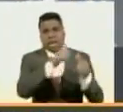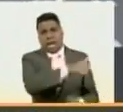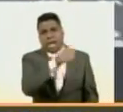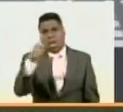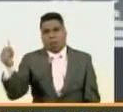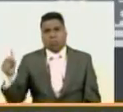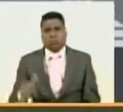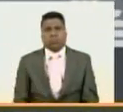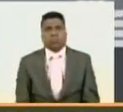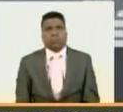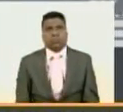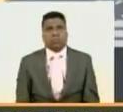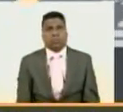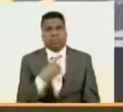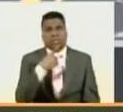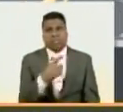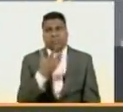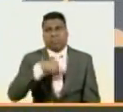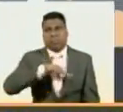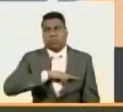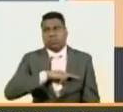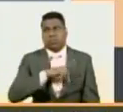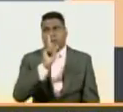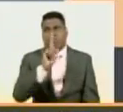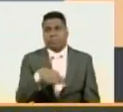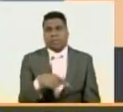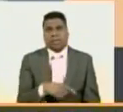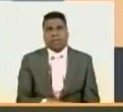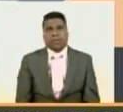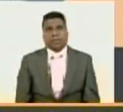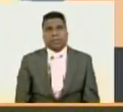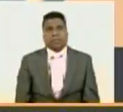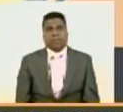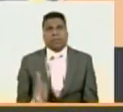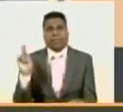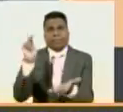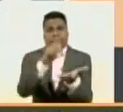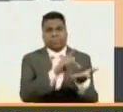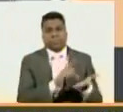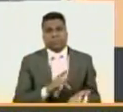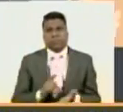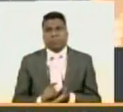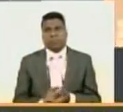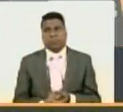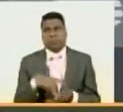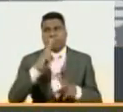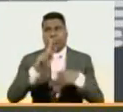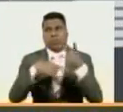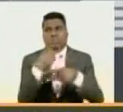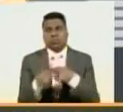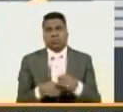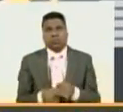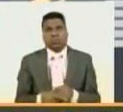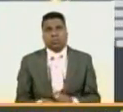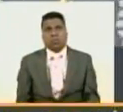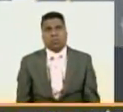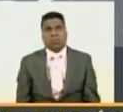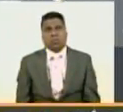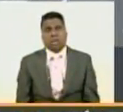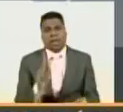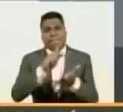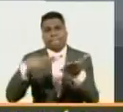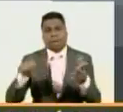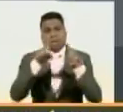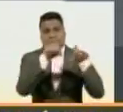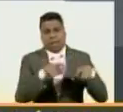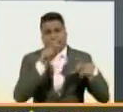en cada una de ellas. Y decíamos que hubo también la presencia de sectores, bien de la parte